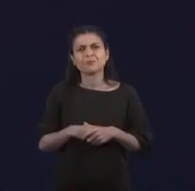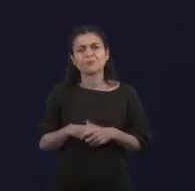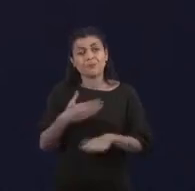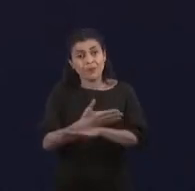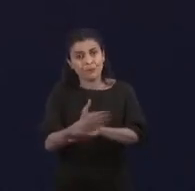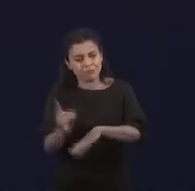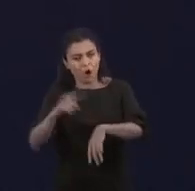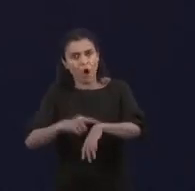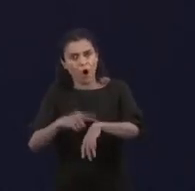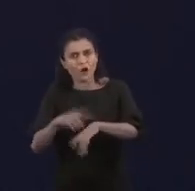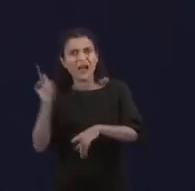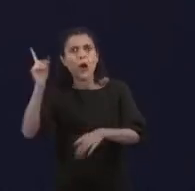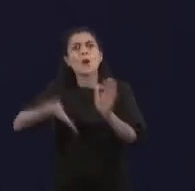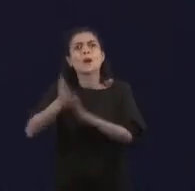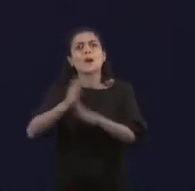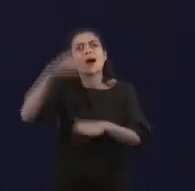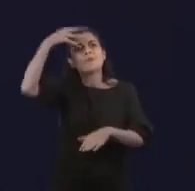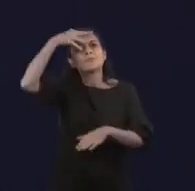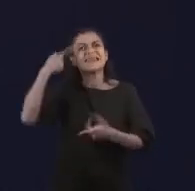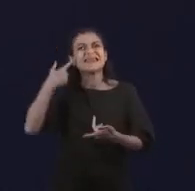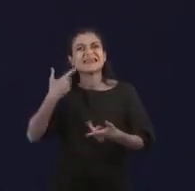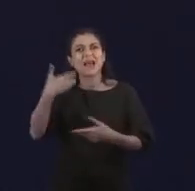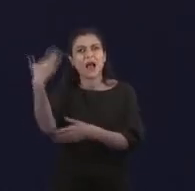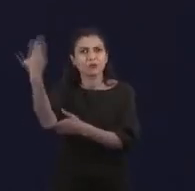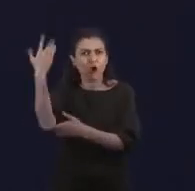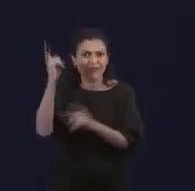eso implica que